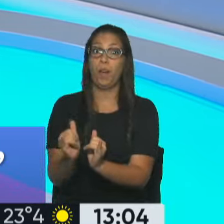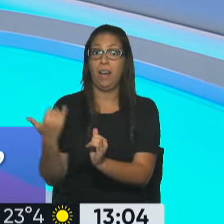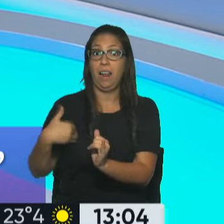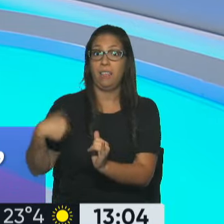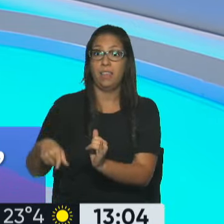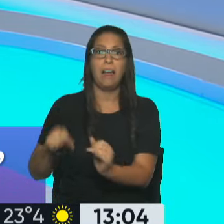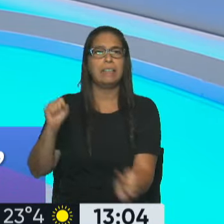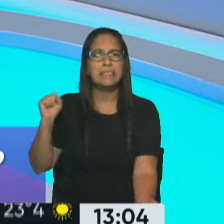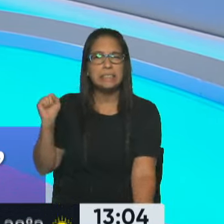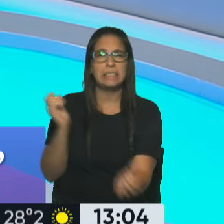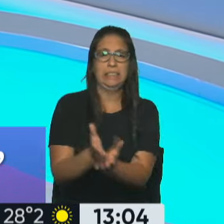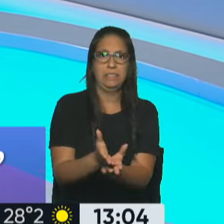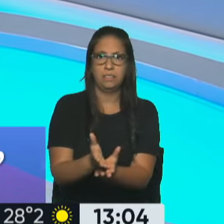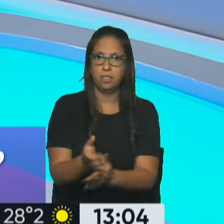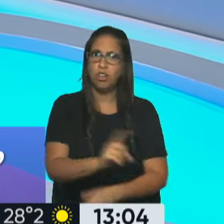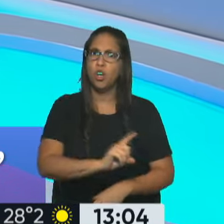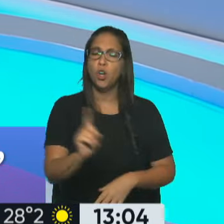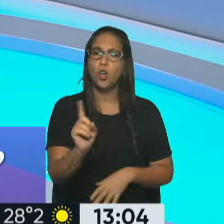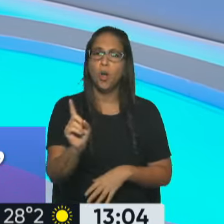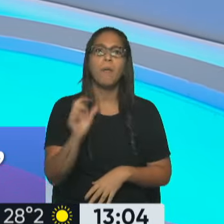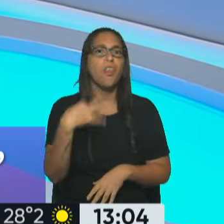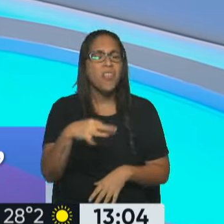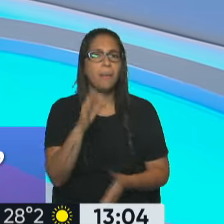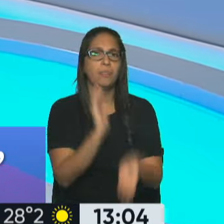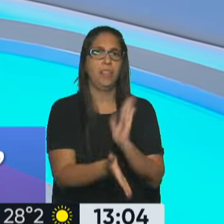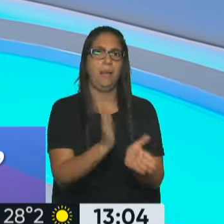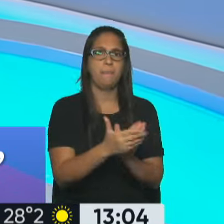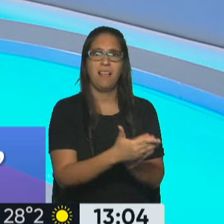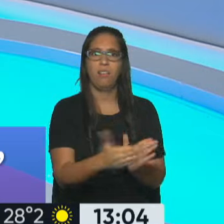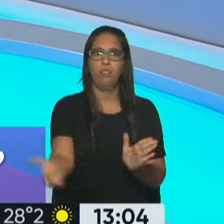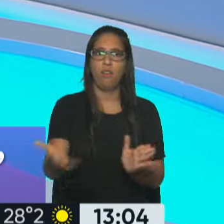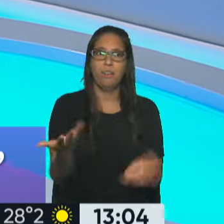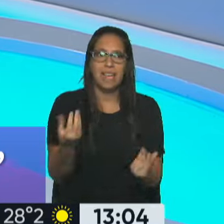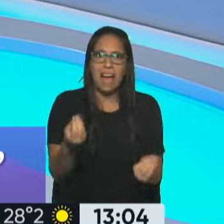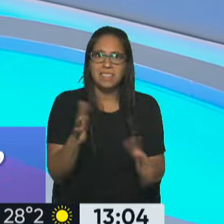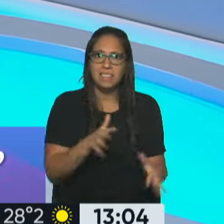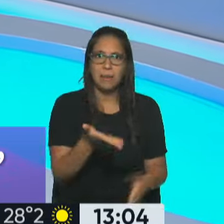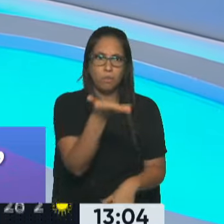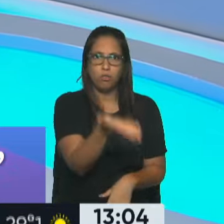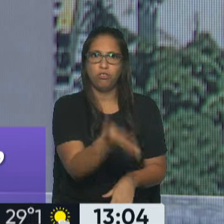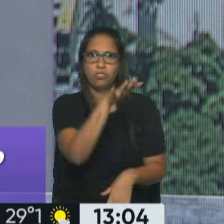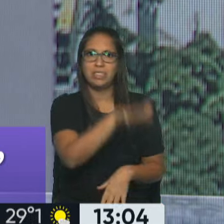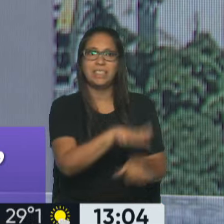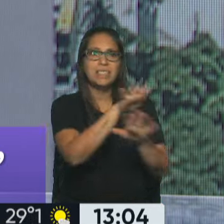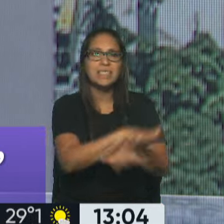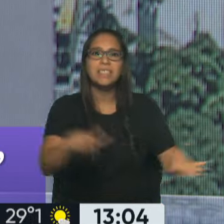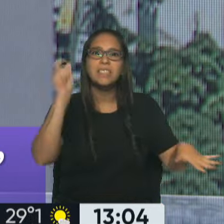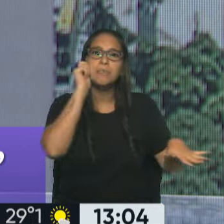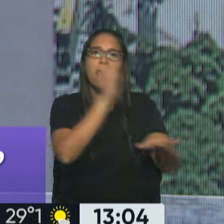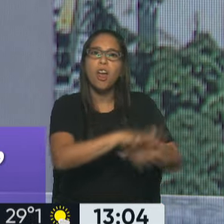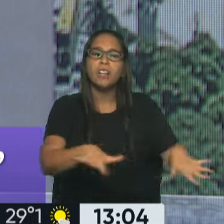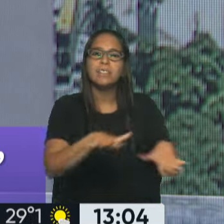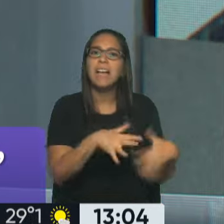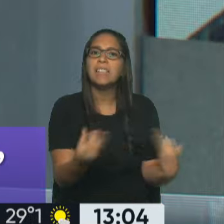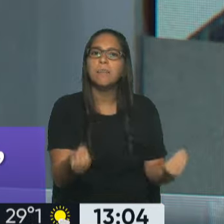aplica penas en su inmensa mayoría, pero sí debe tratar. Porque si no, la cuestión, ¿qué sí, hacemos? claro. La pregunta a ustedes es, ¿qué hacemos con los Claro, menores? claro. No es